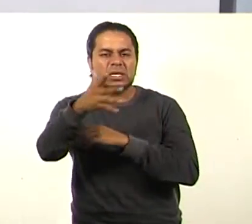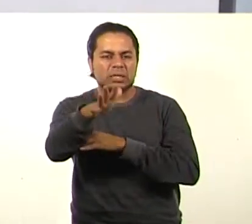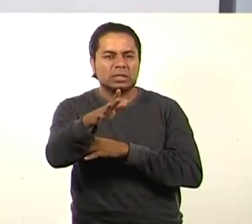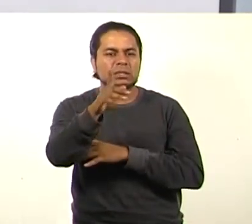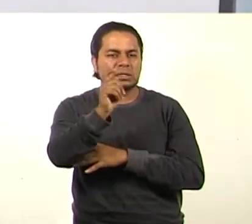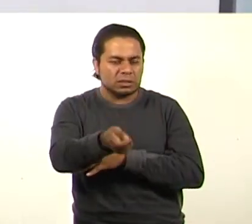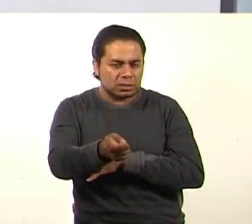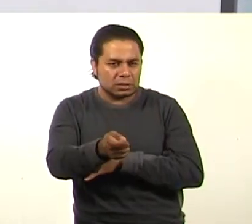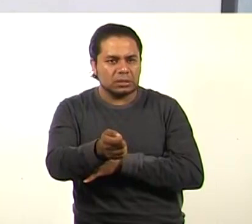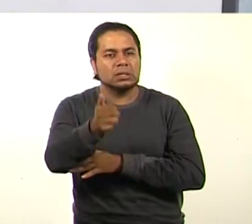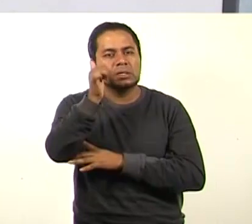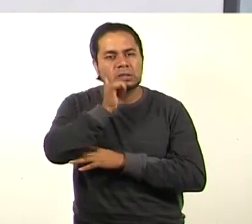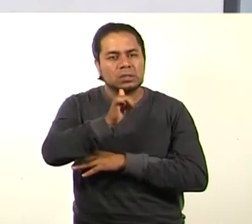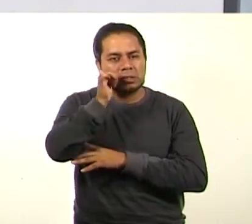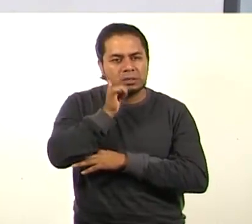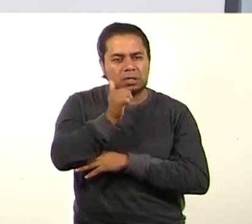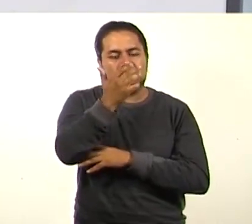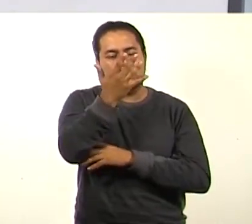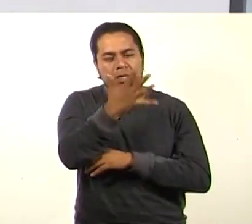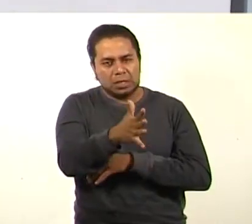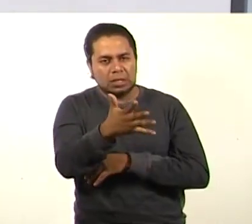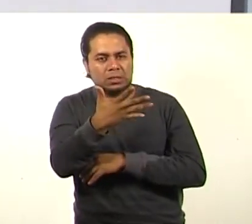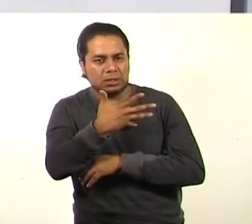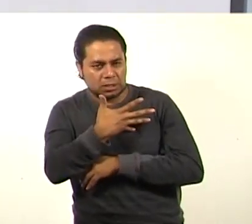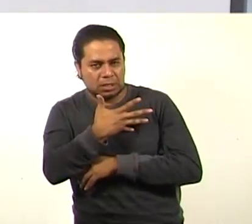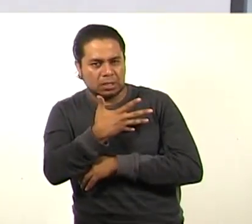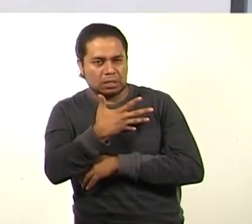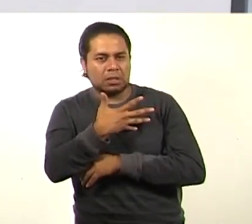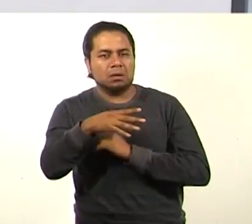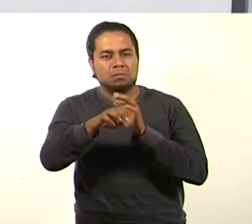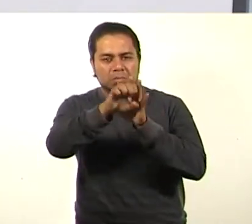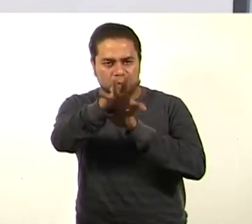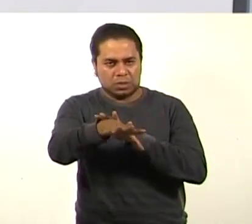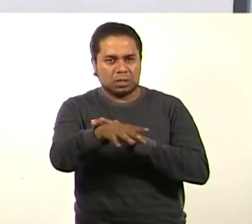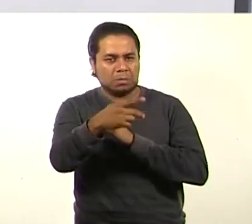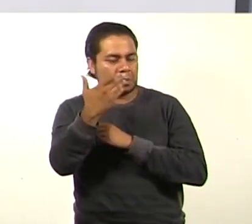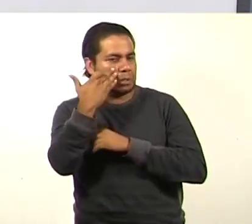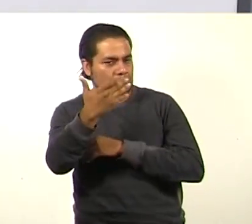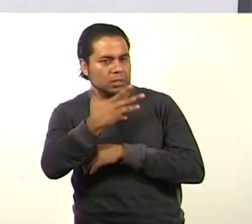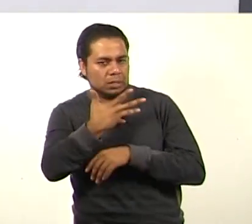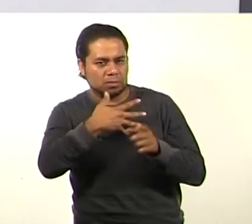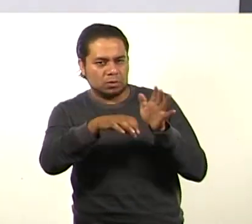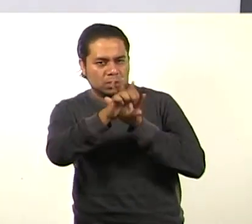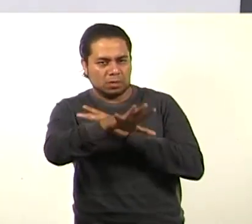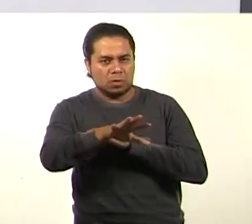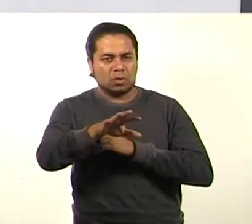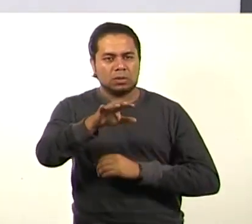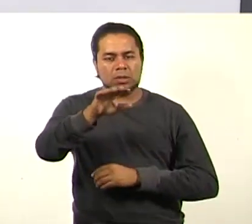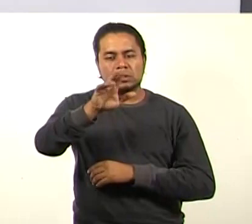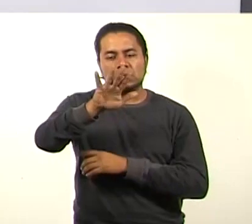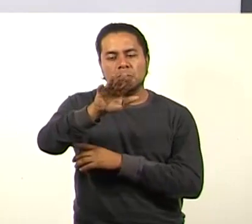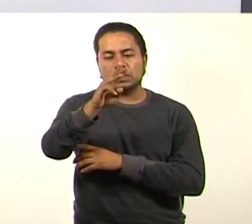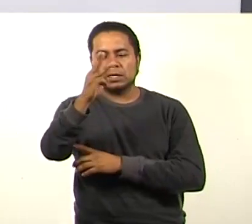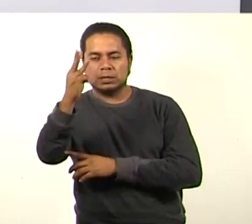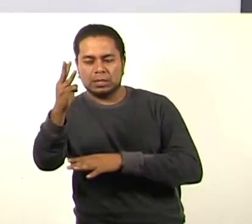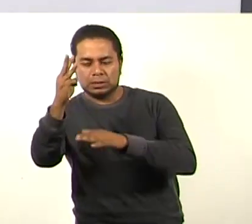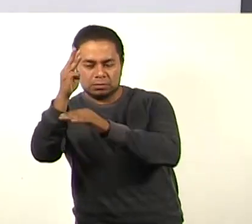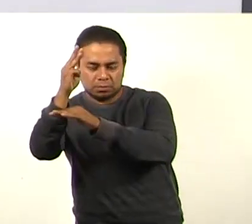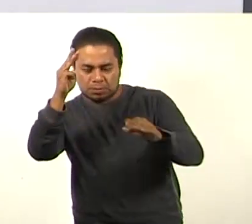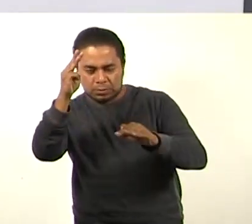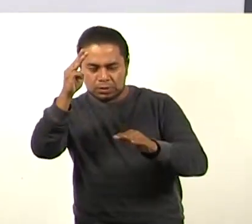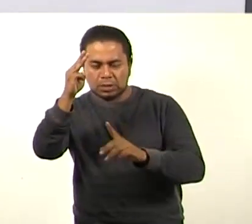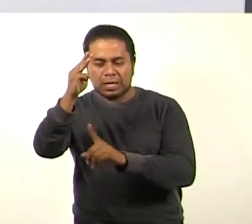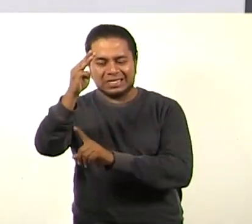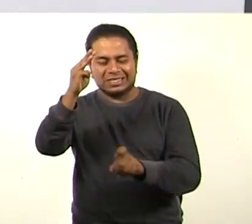Que siempre va a ser un múltiplo de 10. Por ejemplo, el ejemplo que tenemos aquí es 53